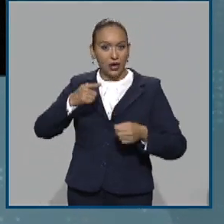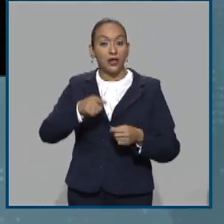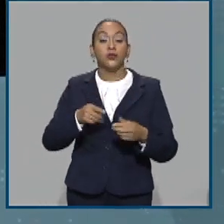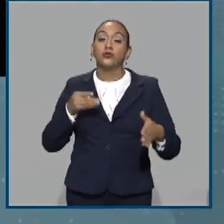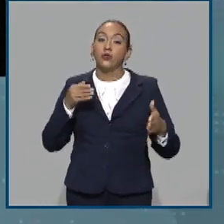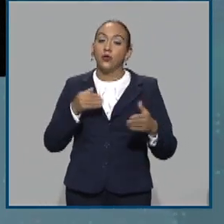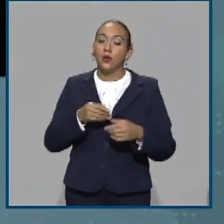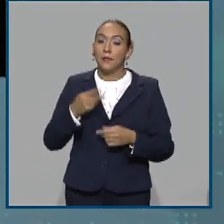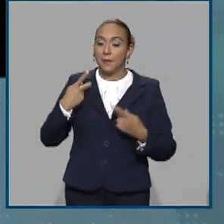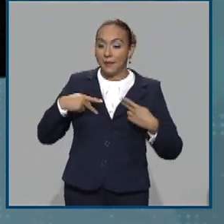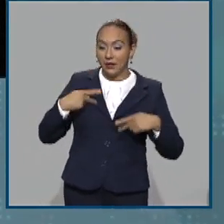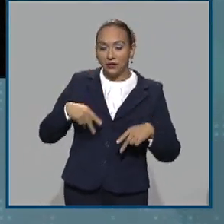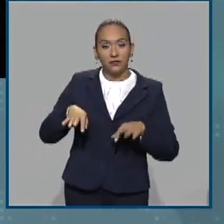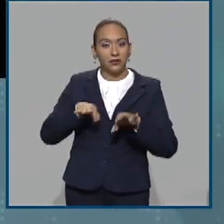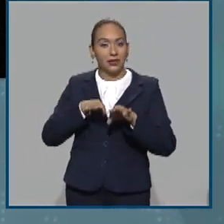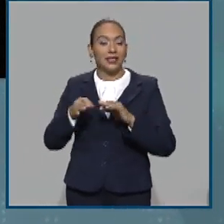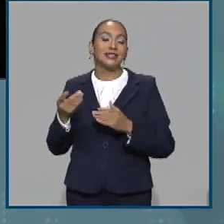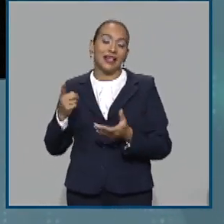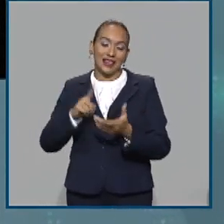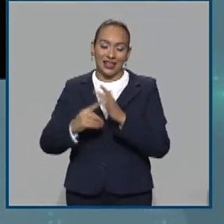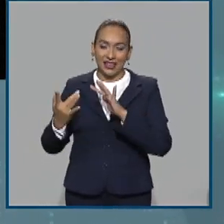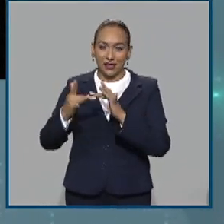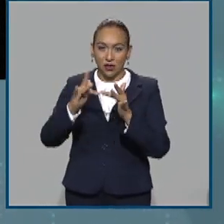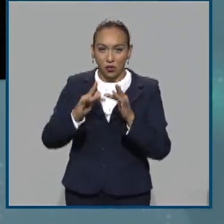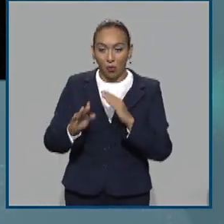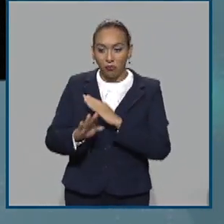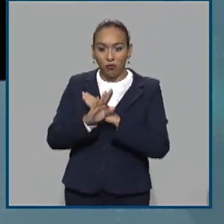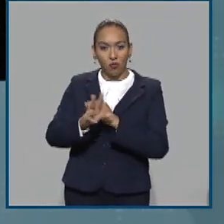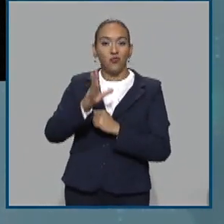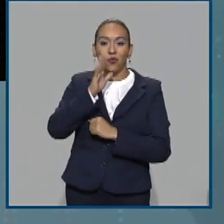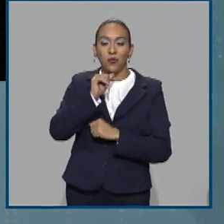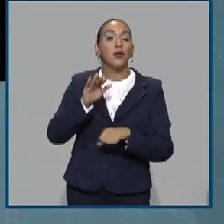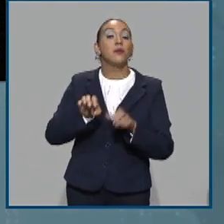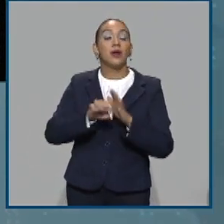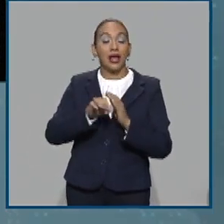usuarios de redes sociales, tales como el juicio de amparo indirecto